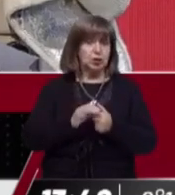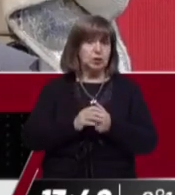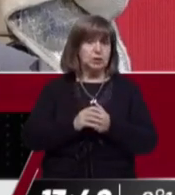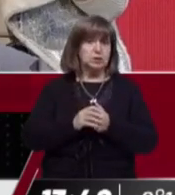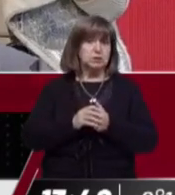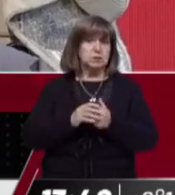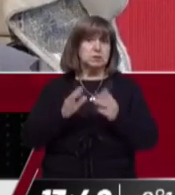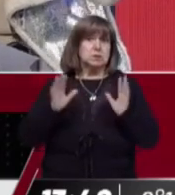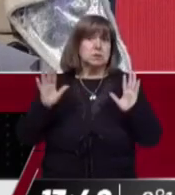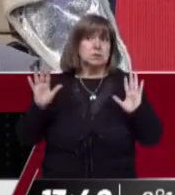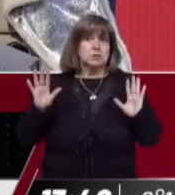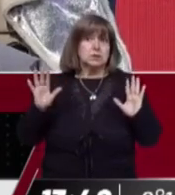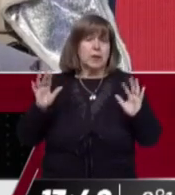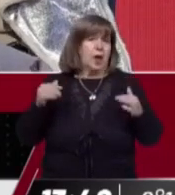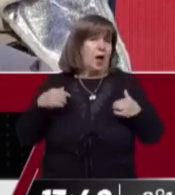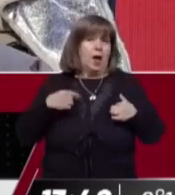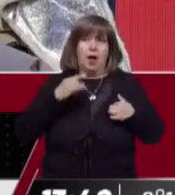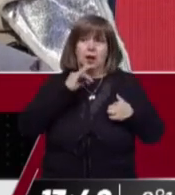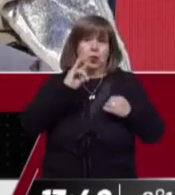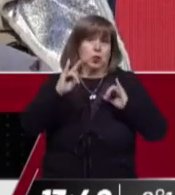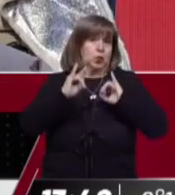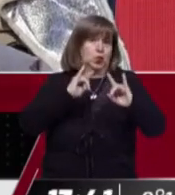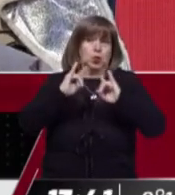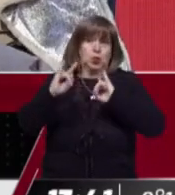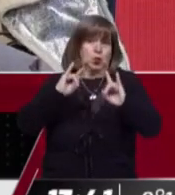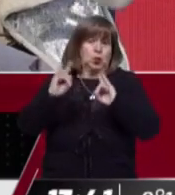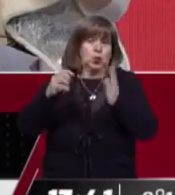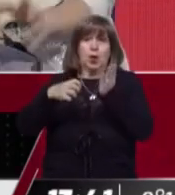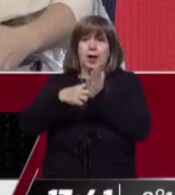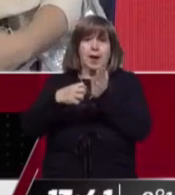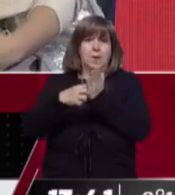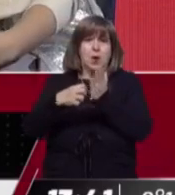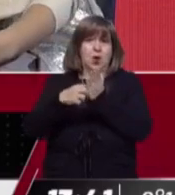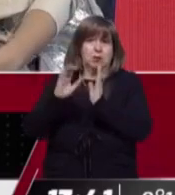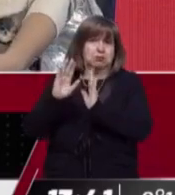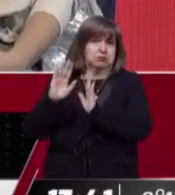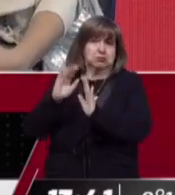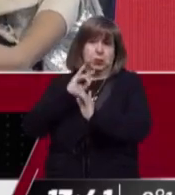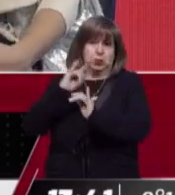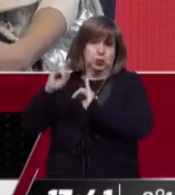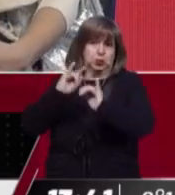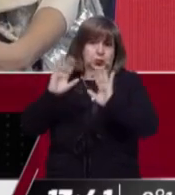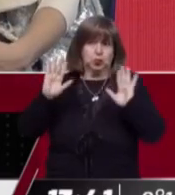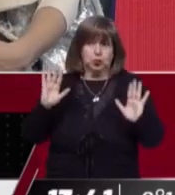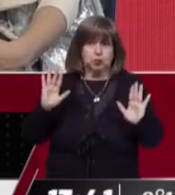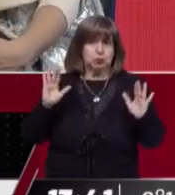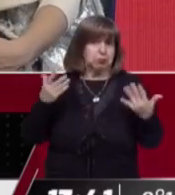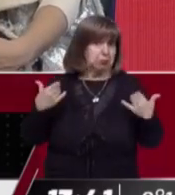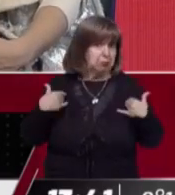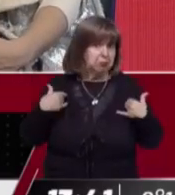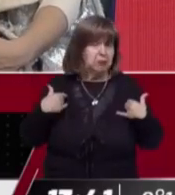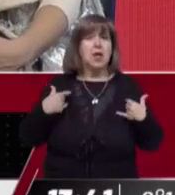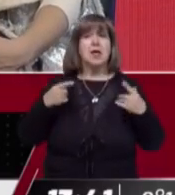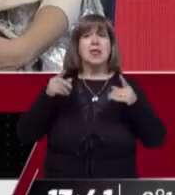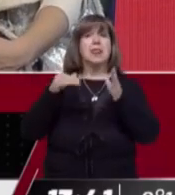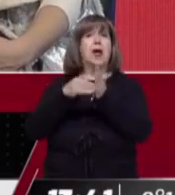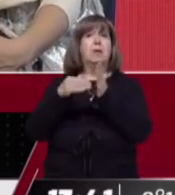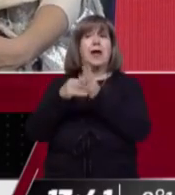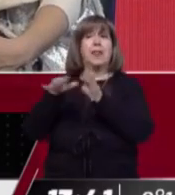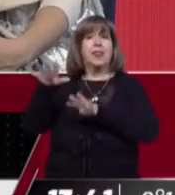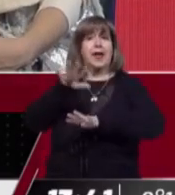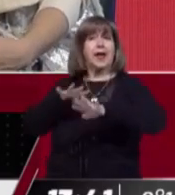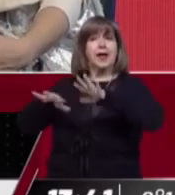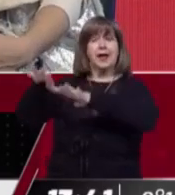Sí cada cada gremio este se manifiesta o se organiza según su